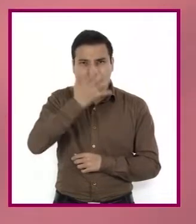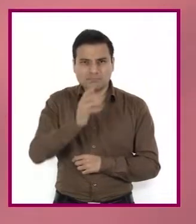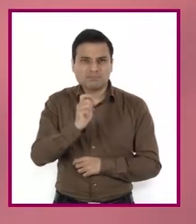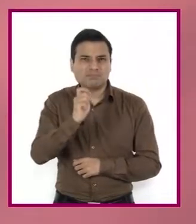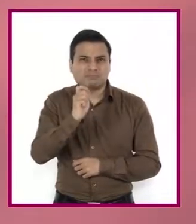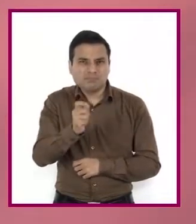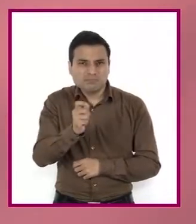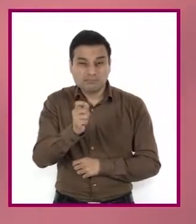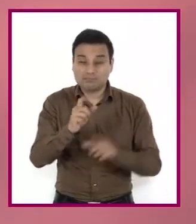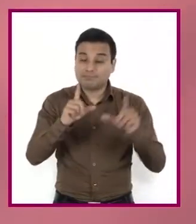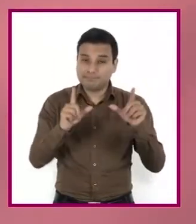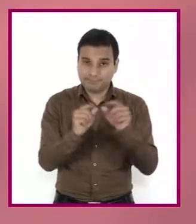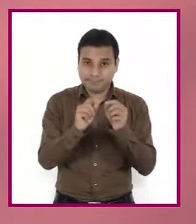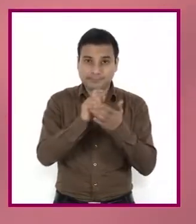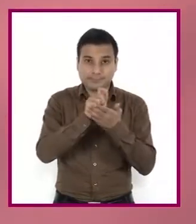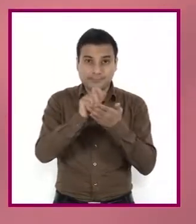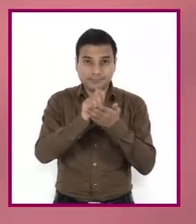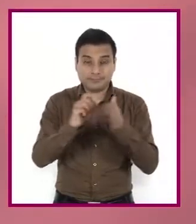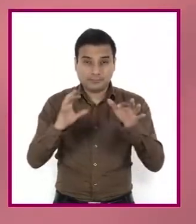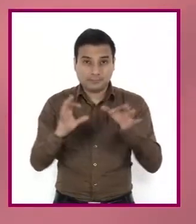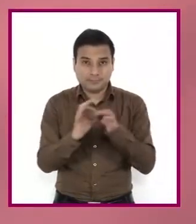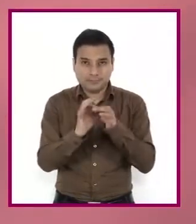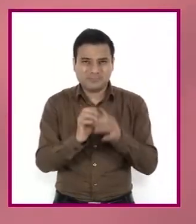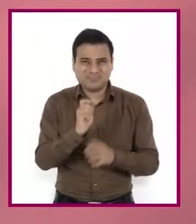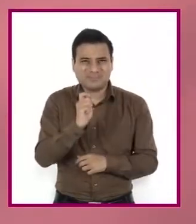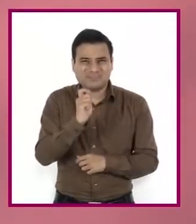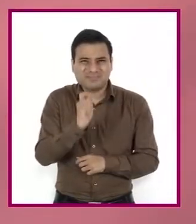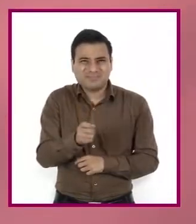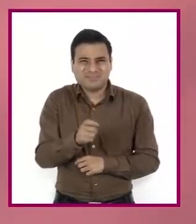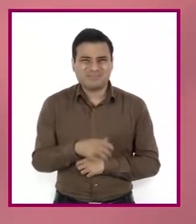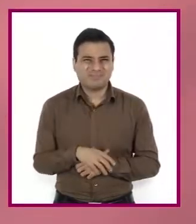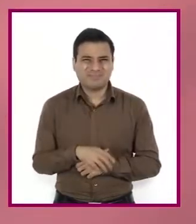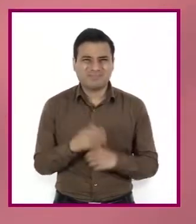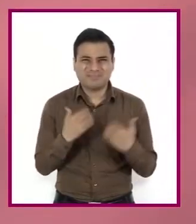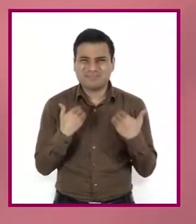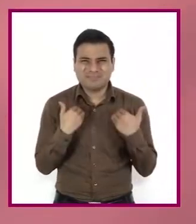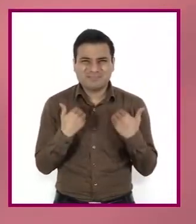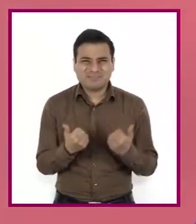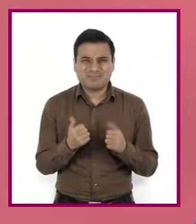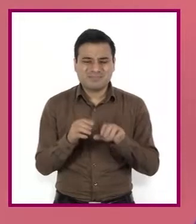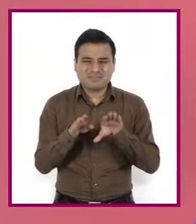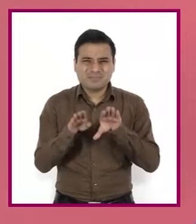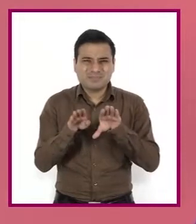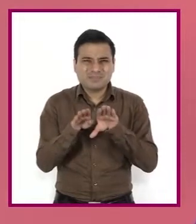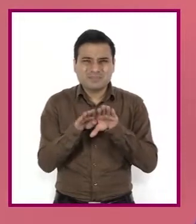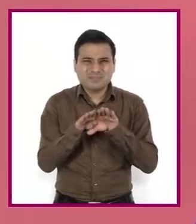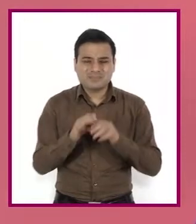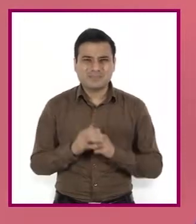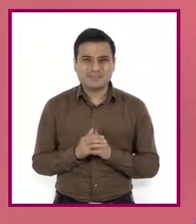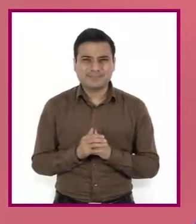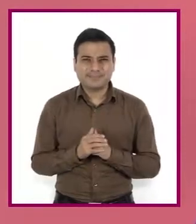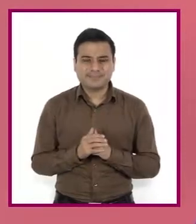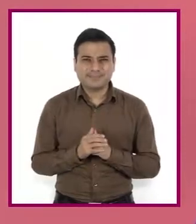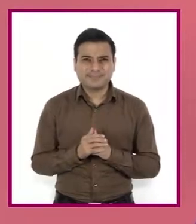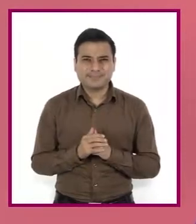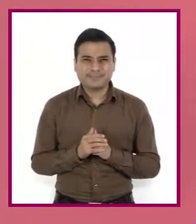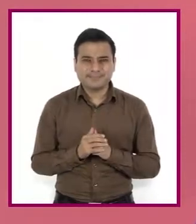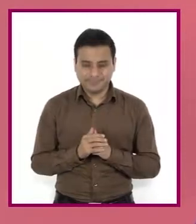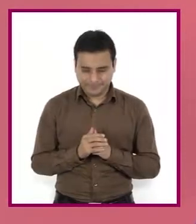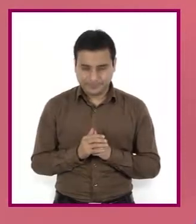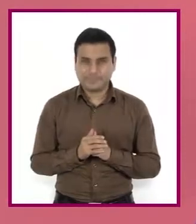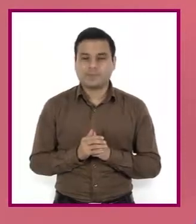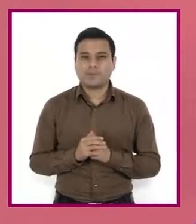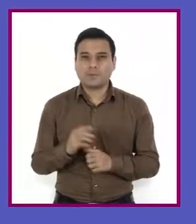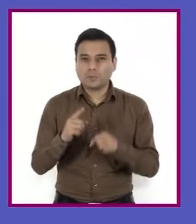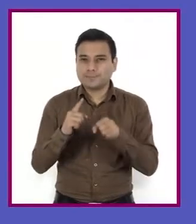resúmenes. Sigo sin entender. No encuentro en qué se relacionan. Pensemos que cada color